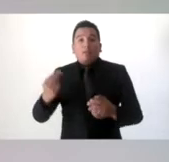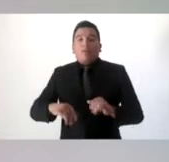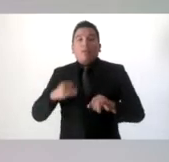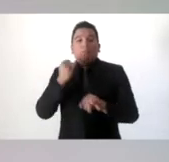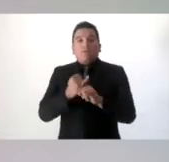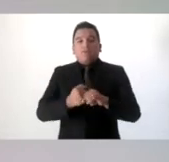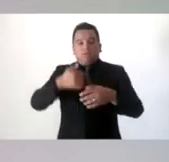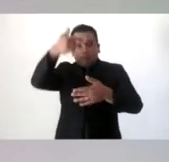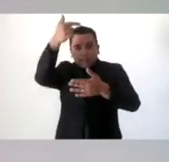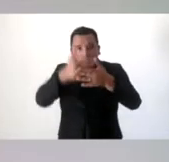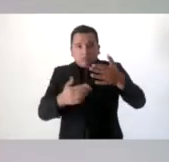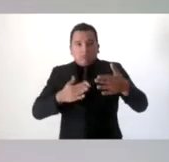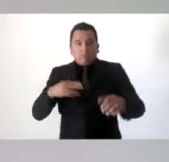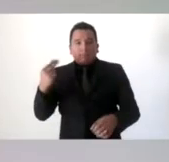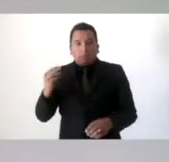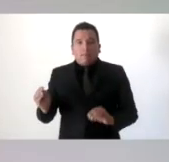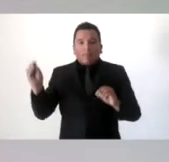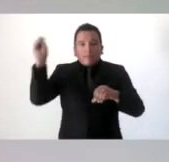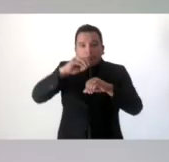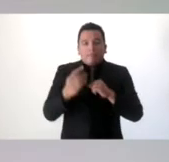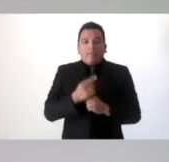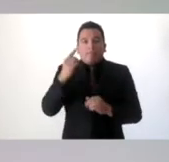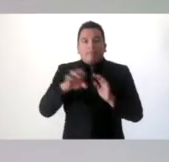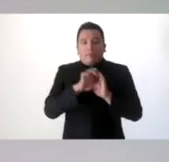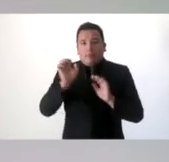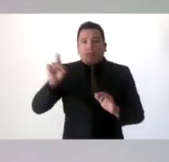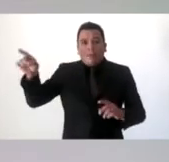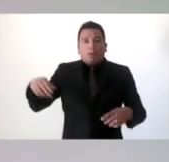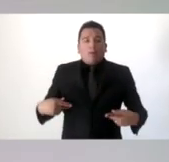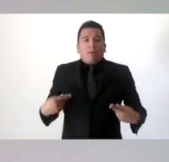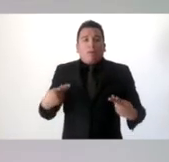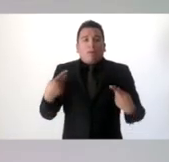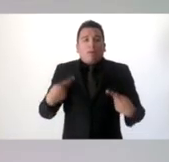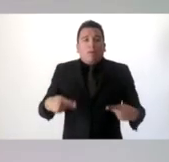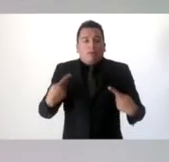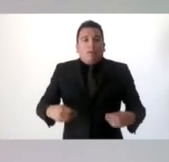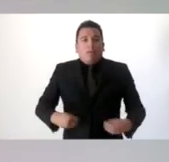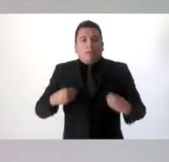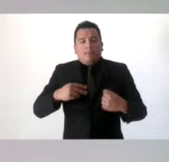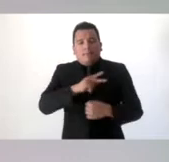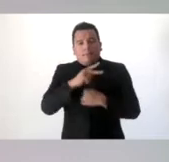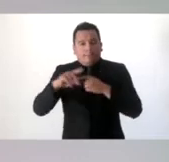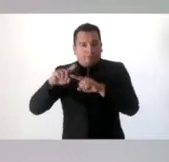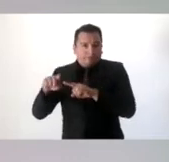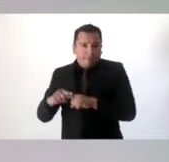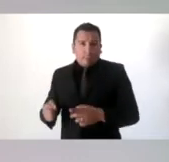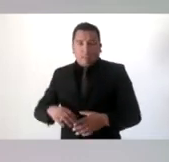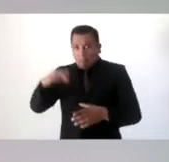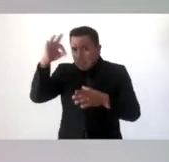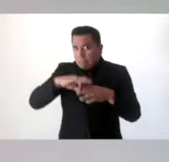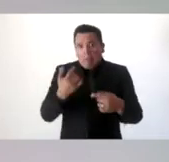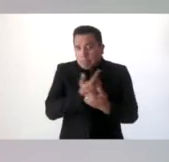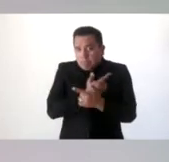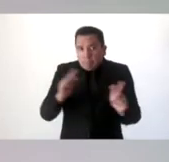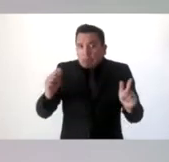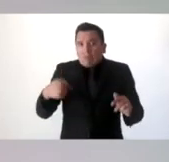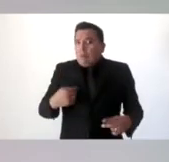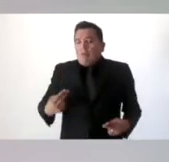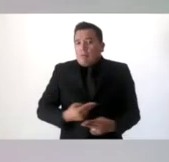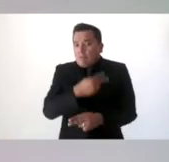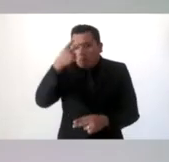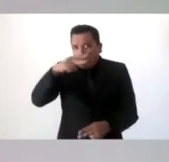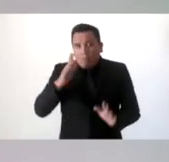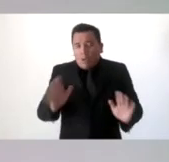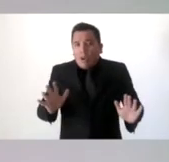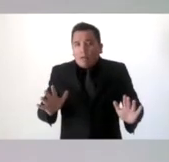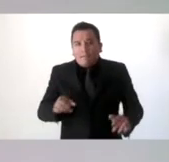porque no todos los mexicanos que están en Estados Unidos o fuera de México pues pueden votar nada más por ser mexicanos, no